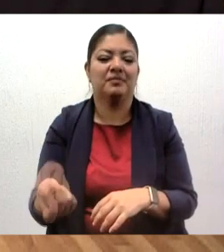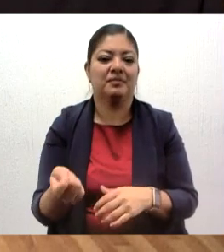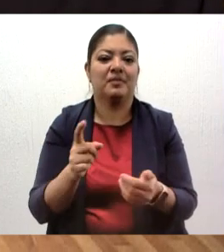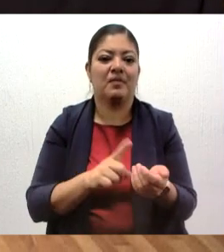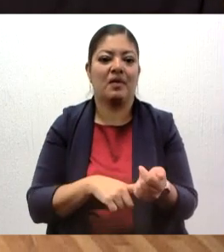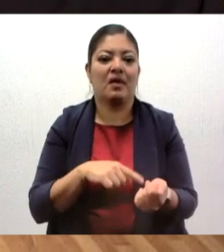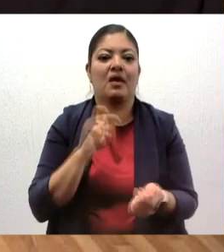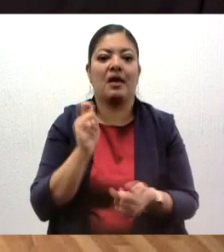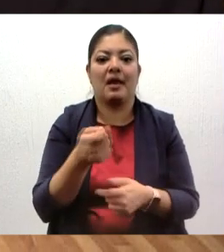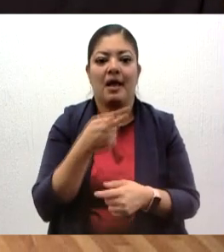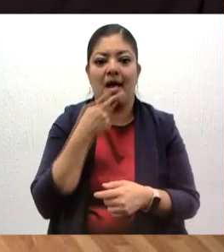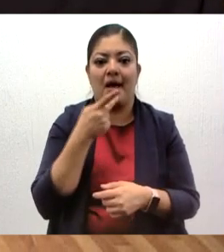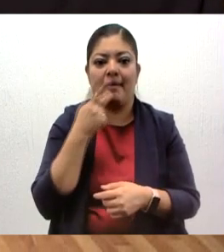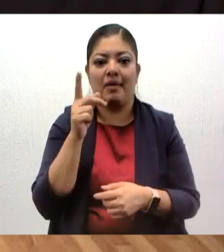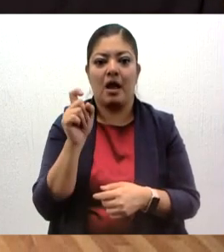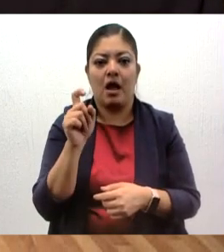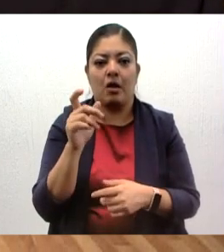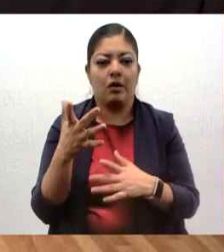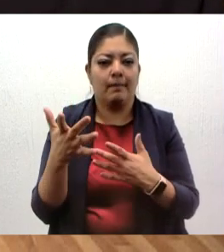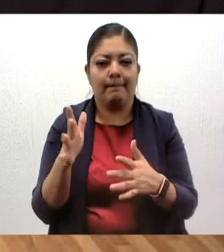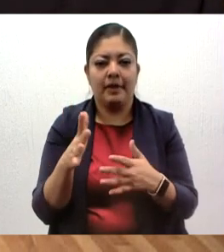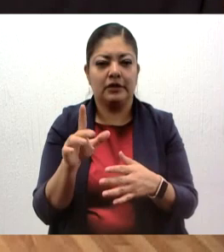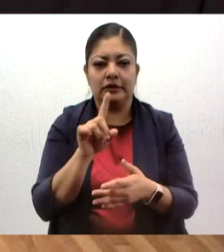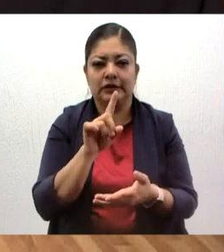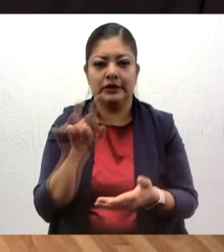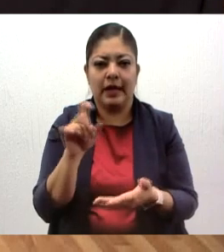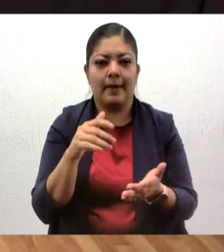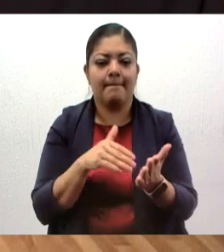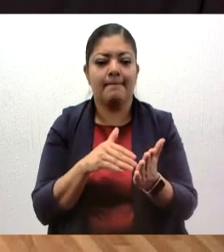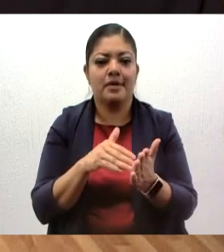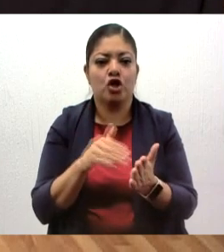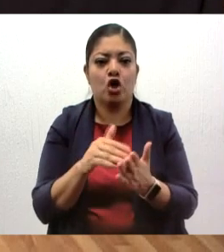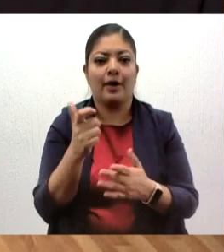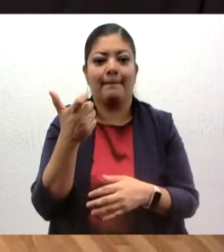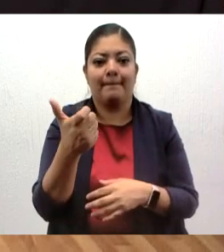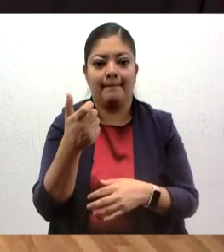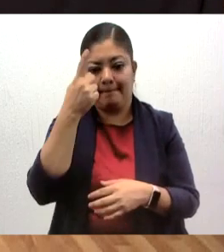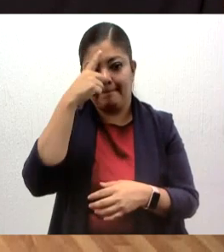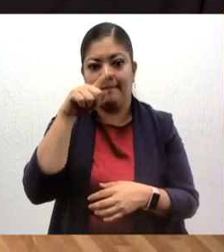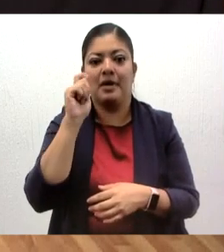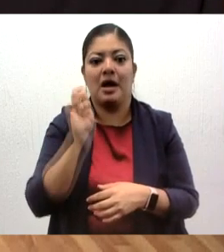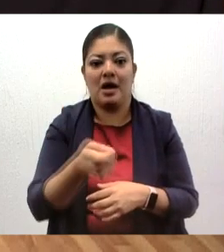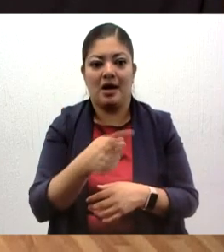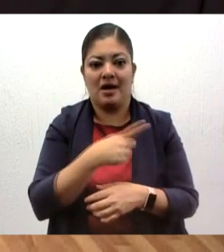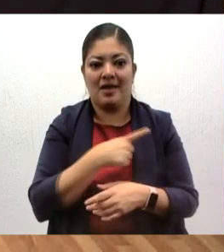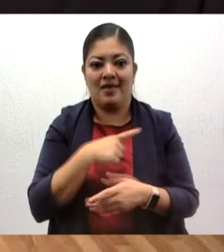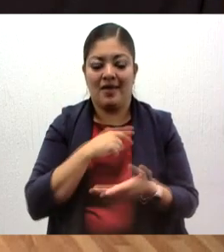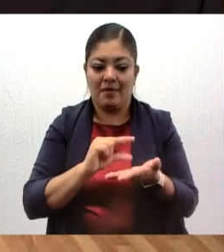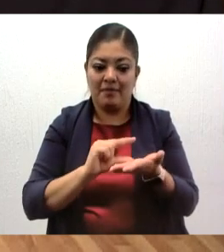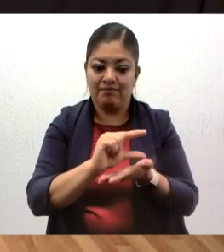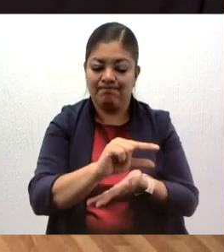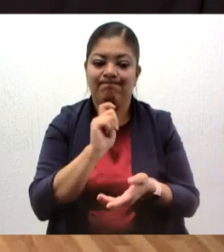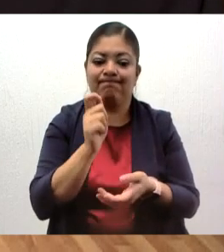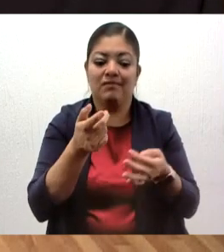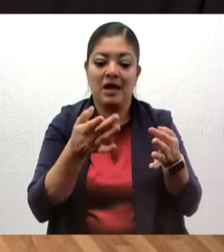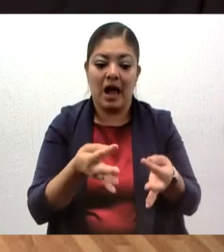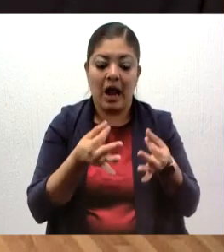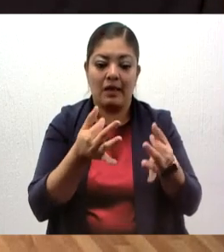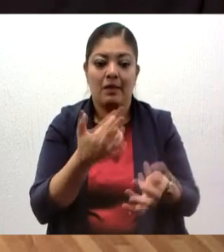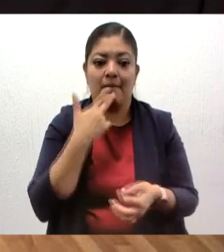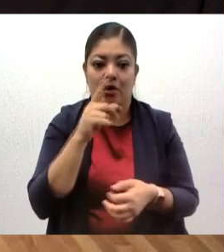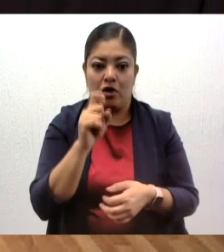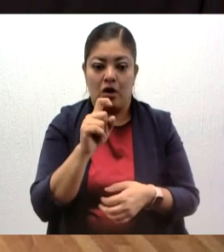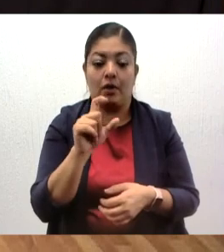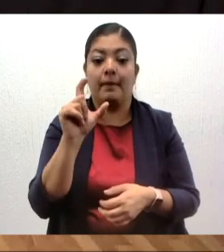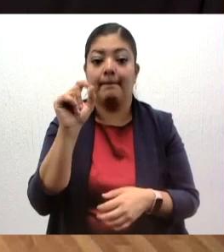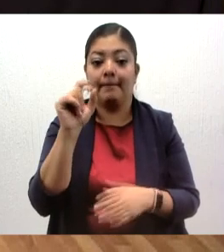alrededor de 100 millones de pesos para fortalecer el suministro y la calidad del agua 20 millones